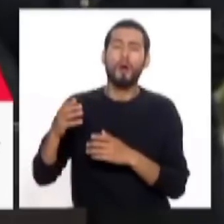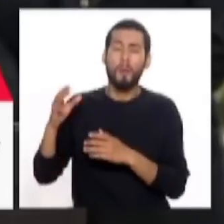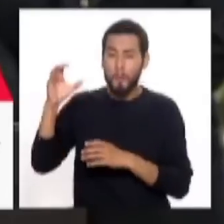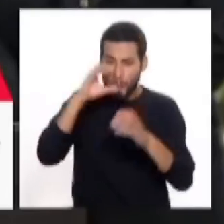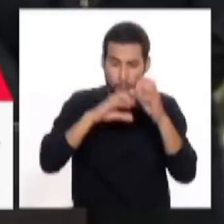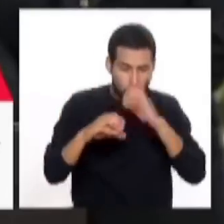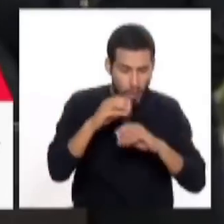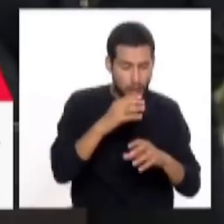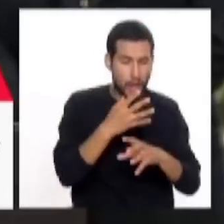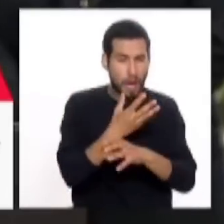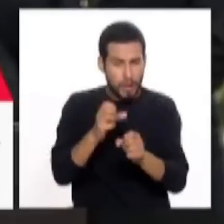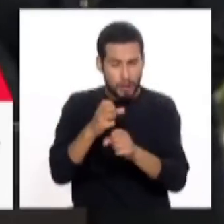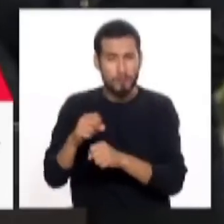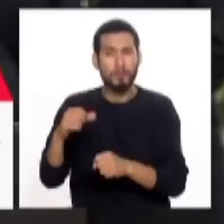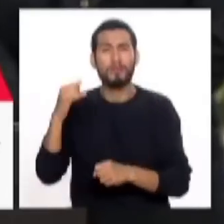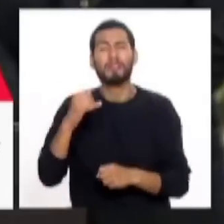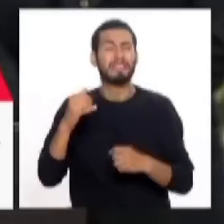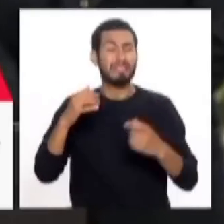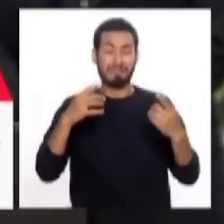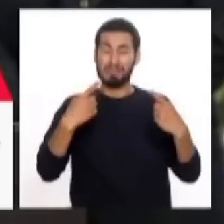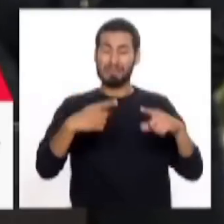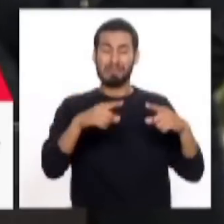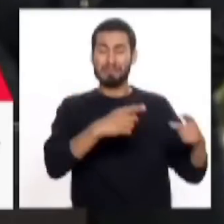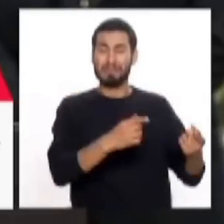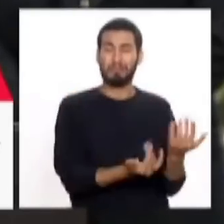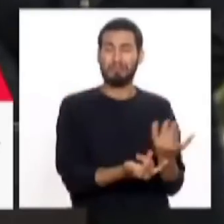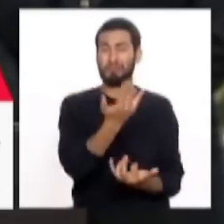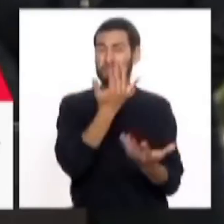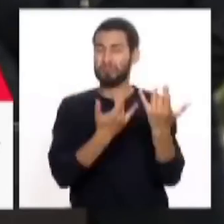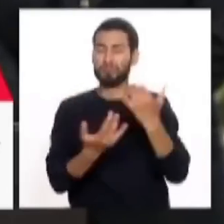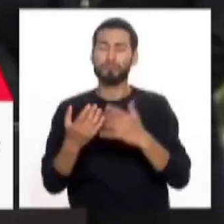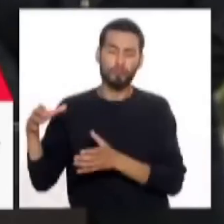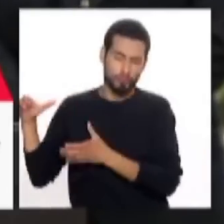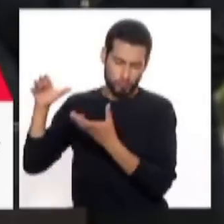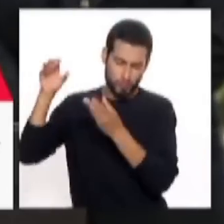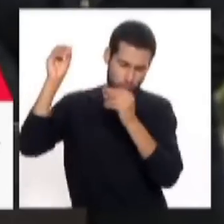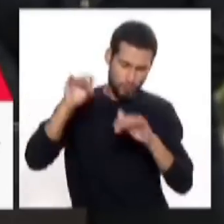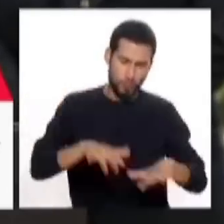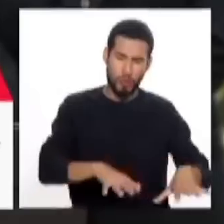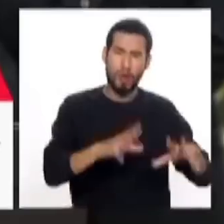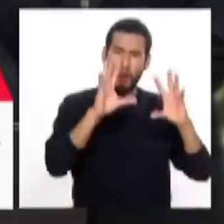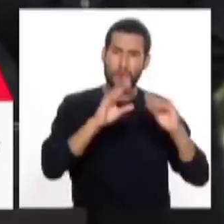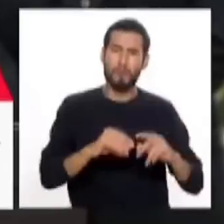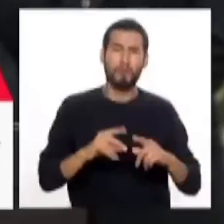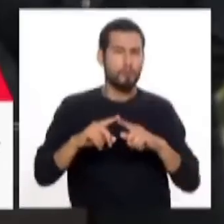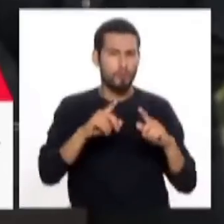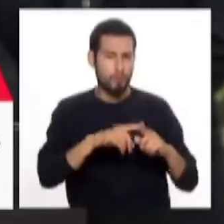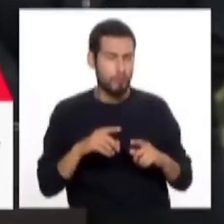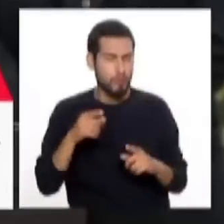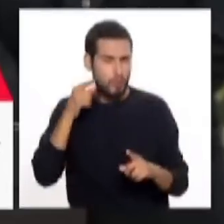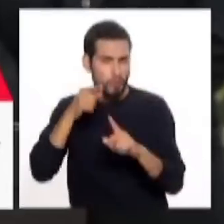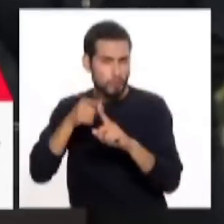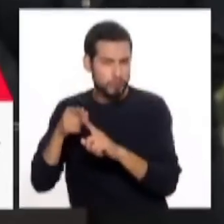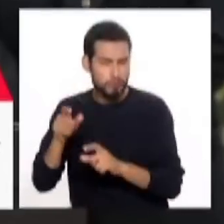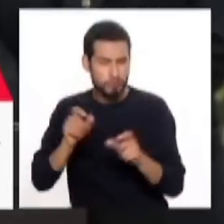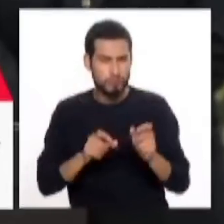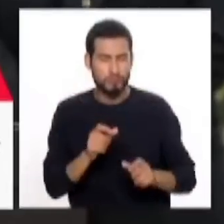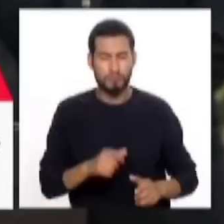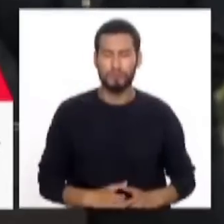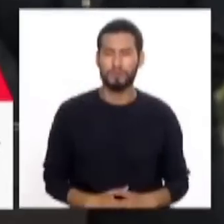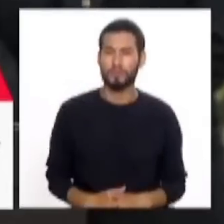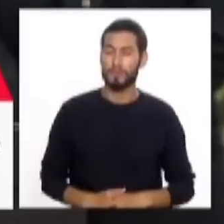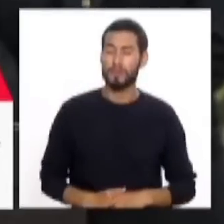rescate y lucha contra incendios forestales, lanzamiento de carga y acciones cívicas. Para